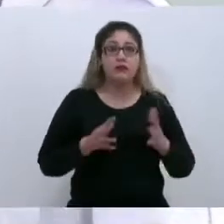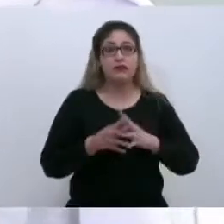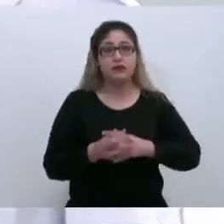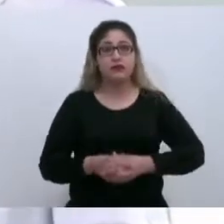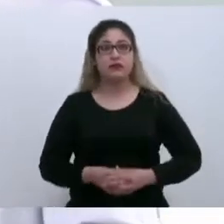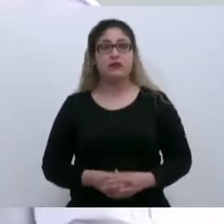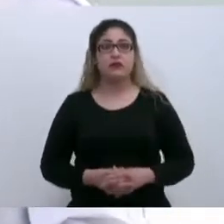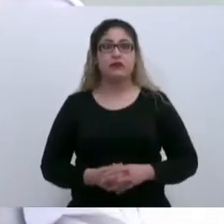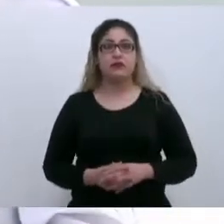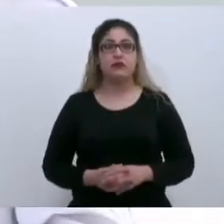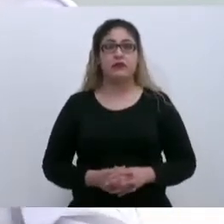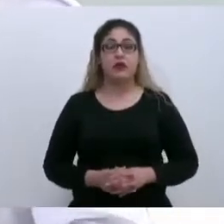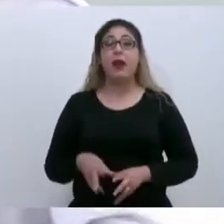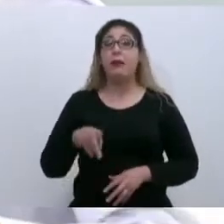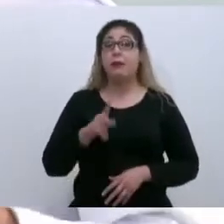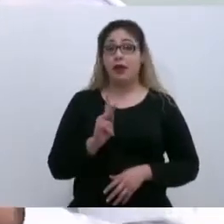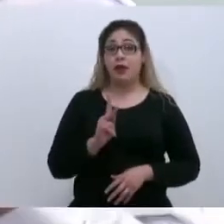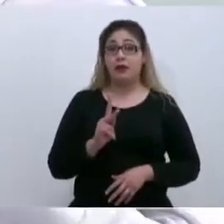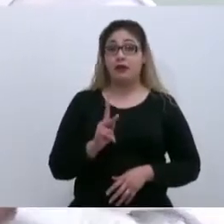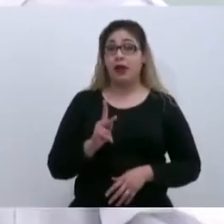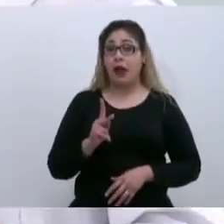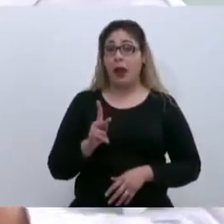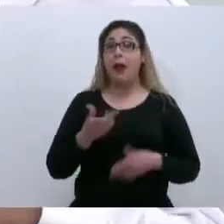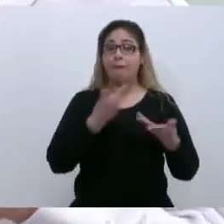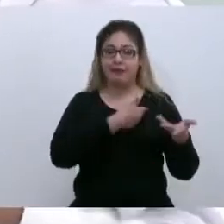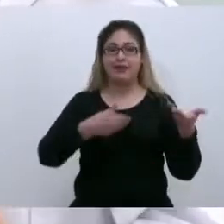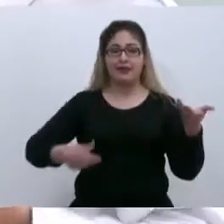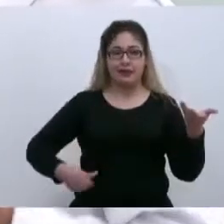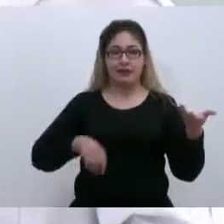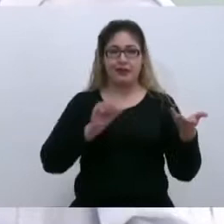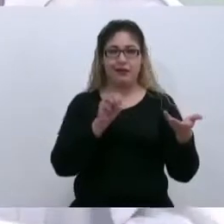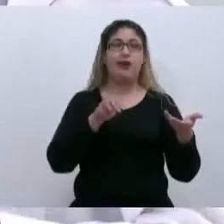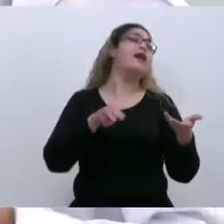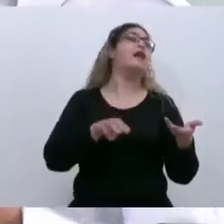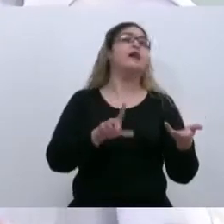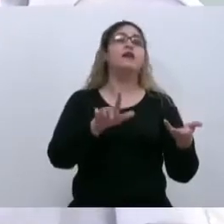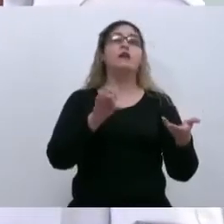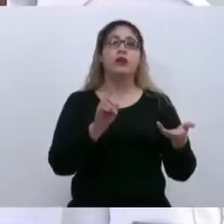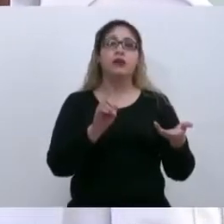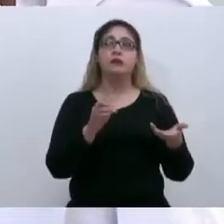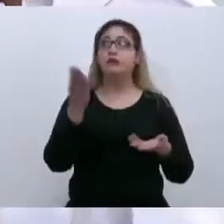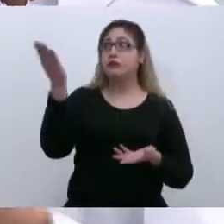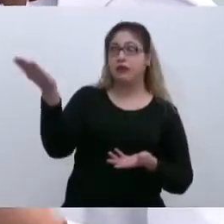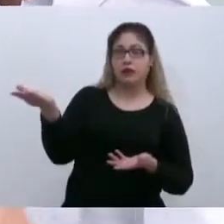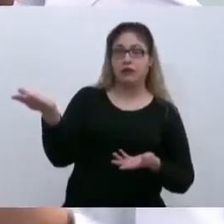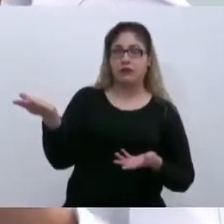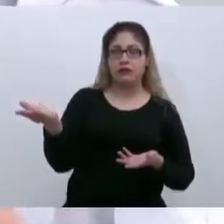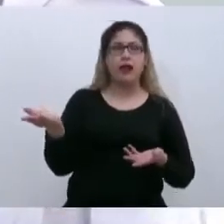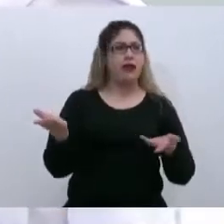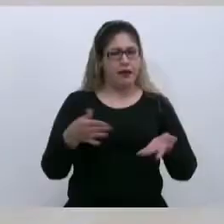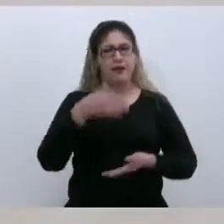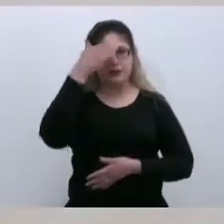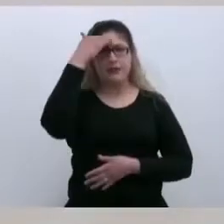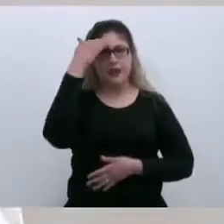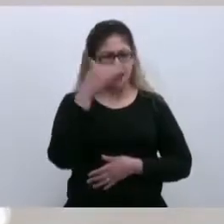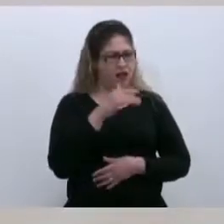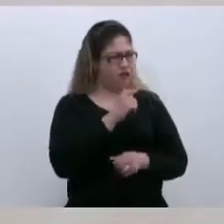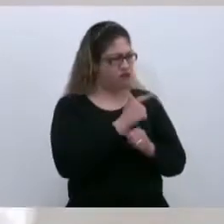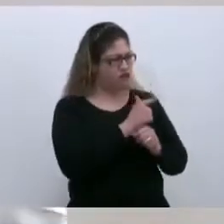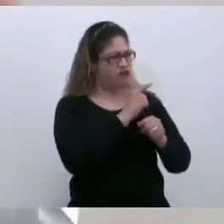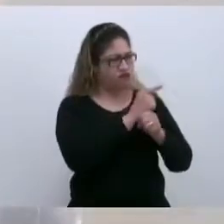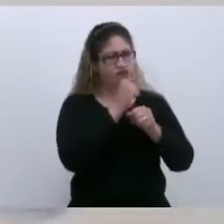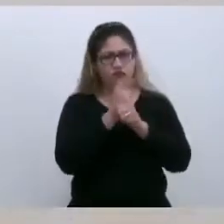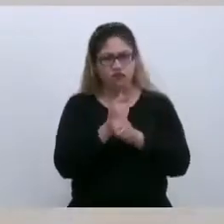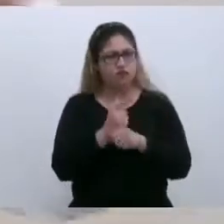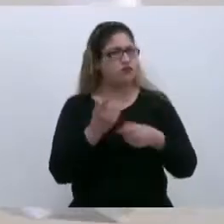la instrucción del presidente López Obrador de resolver todas esas obras, esos elefantes blancos en obra negra que